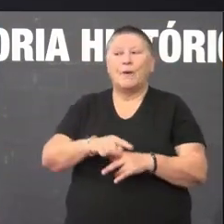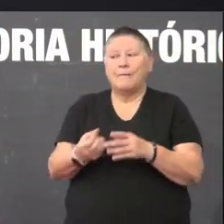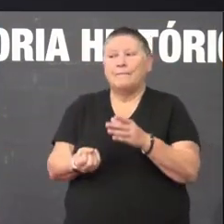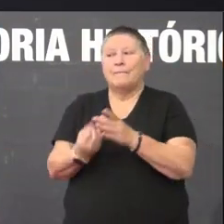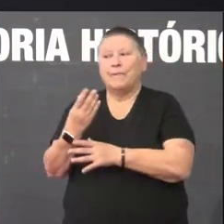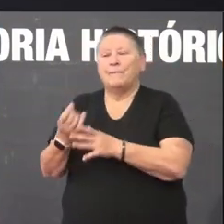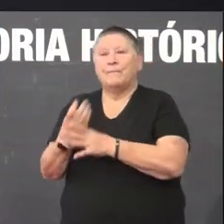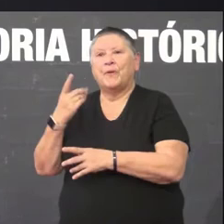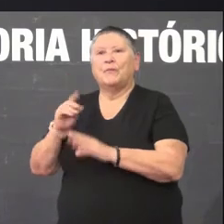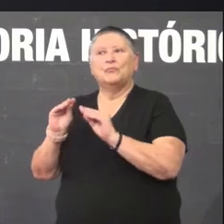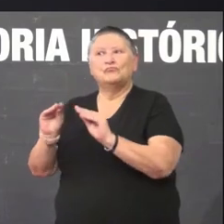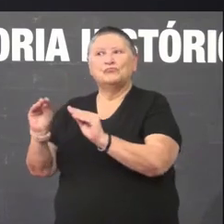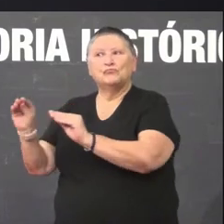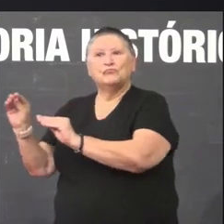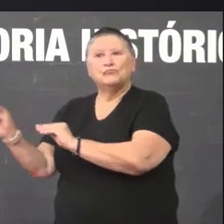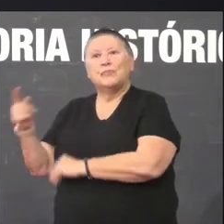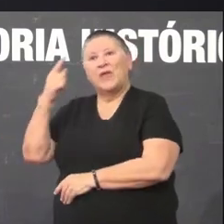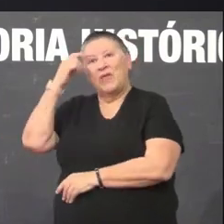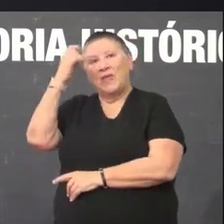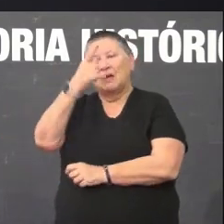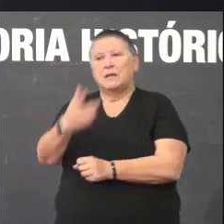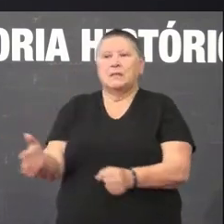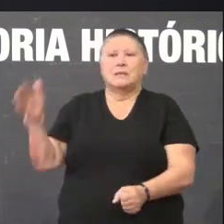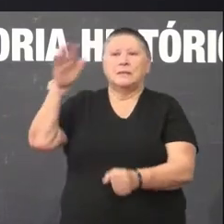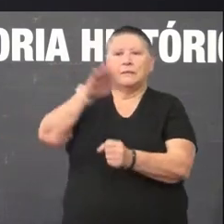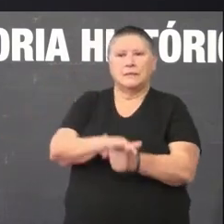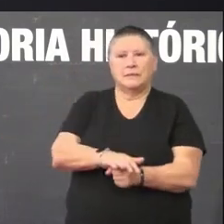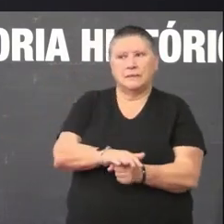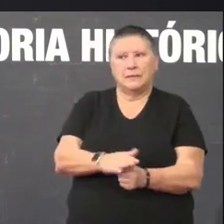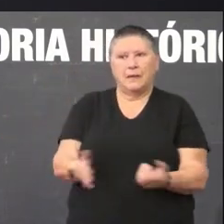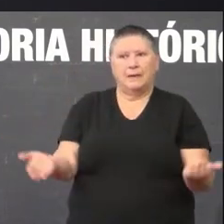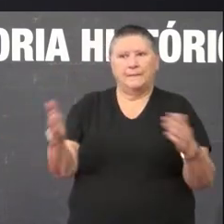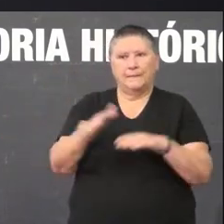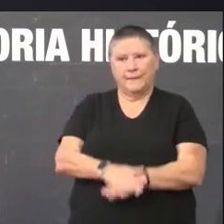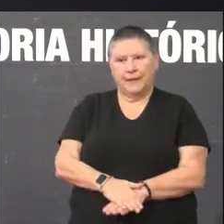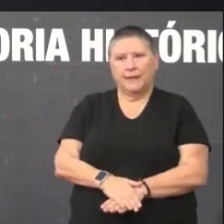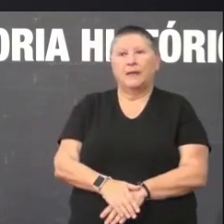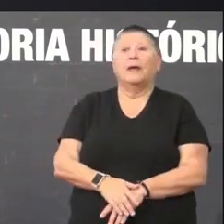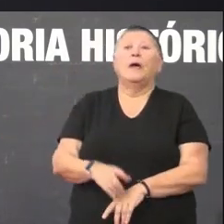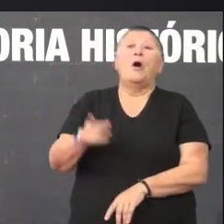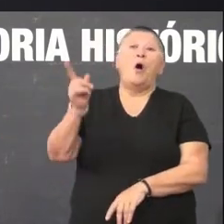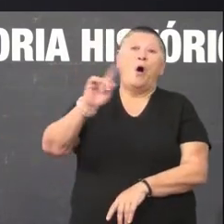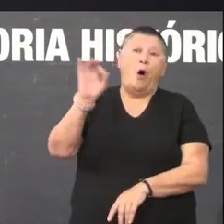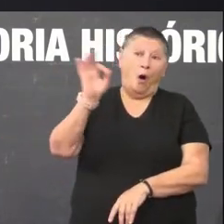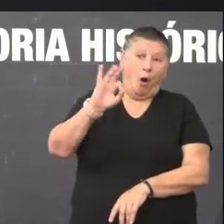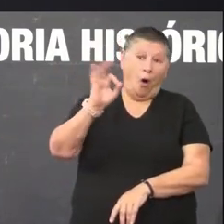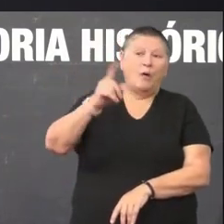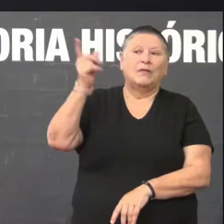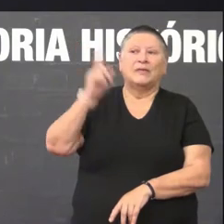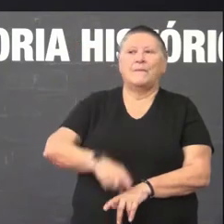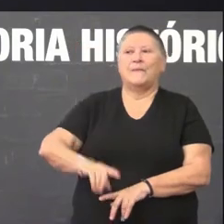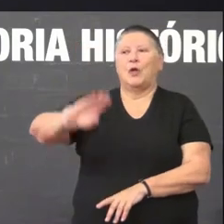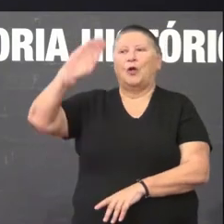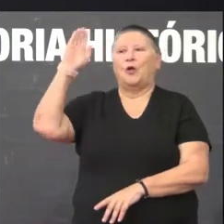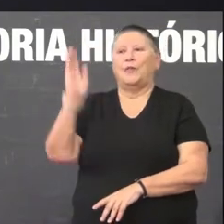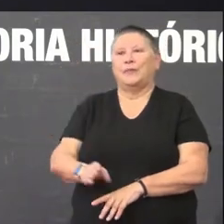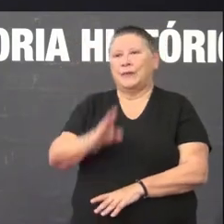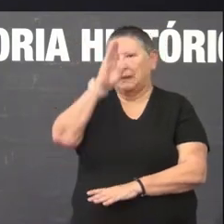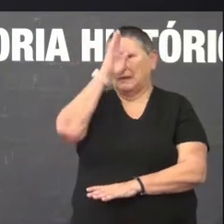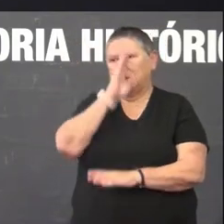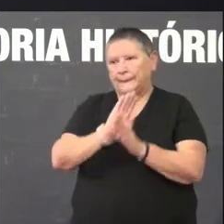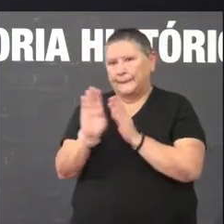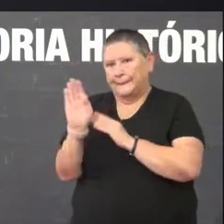foron silenciadas ou enterradas ou cando menos que foron condenadas á clandestinidade. Esta